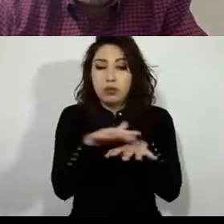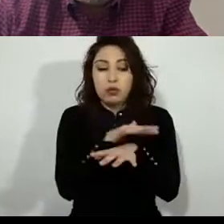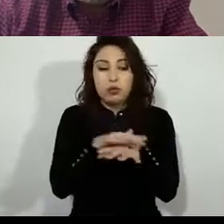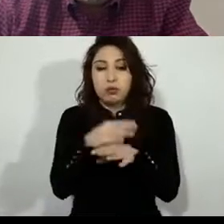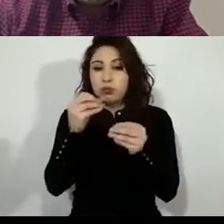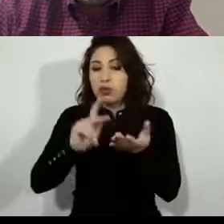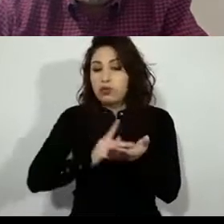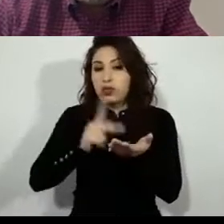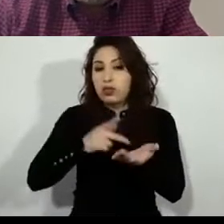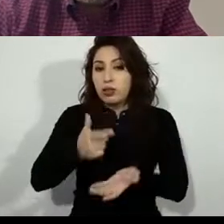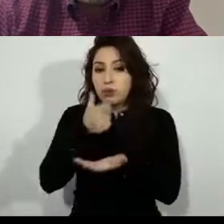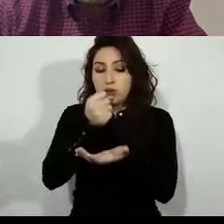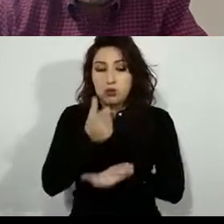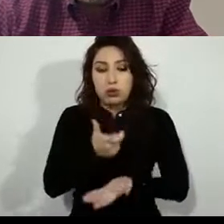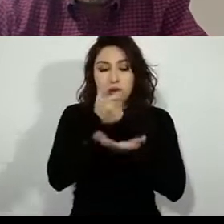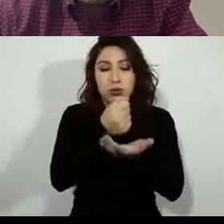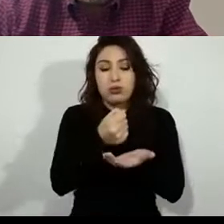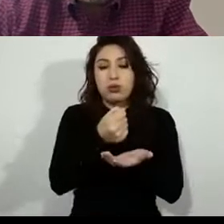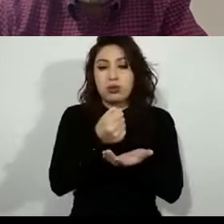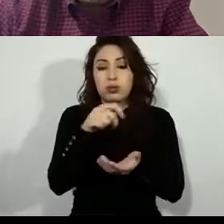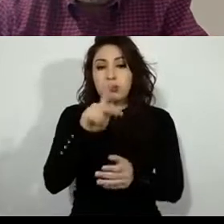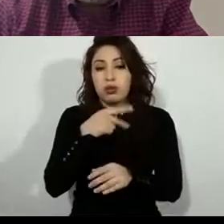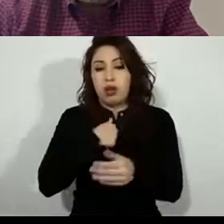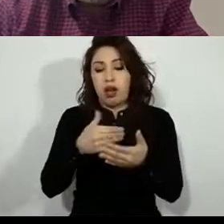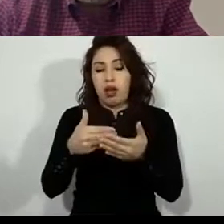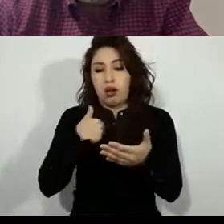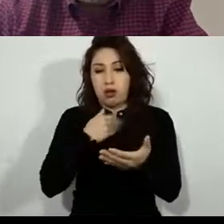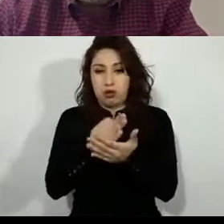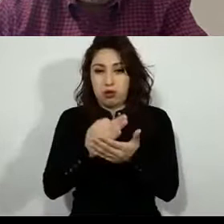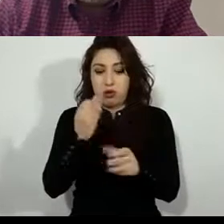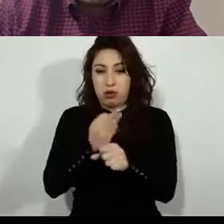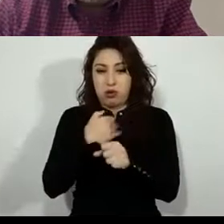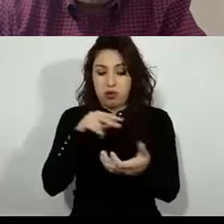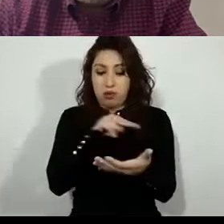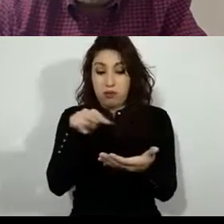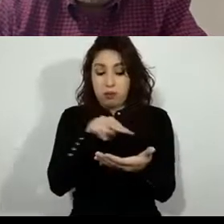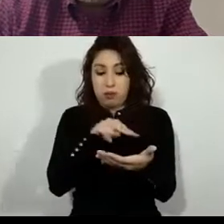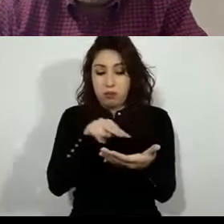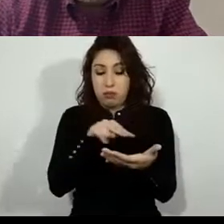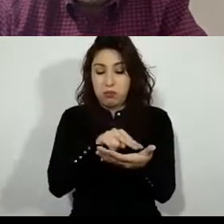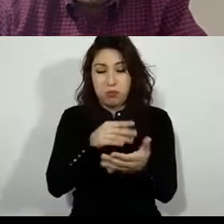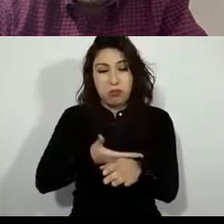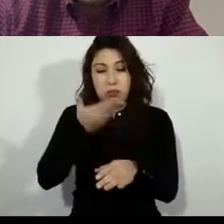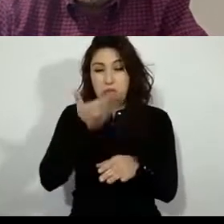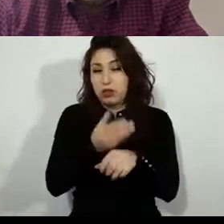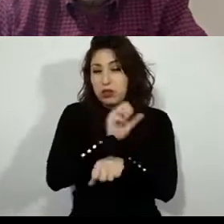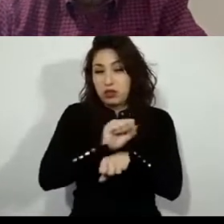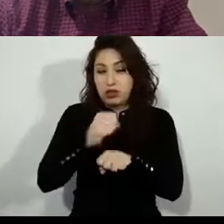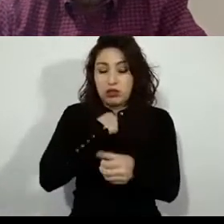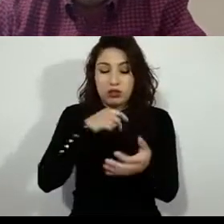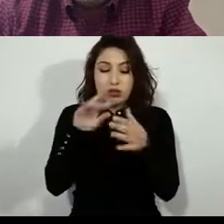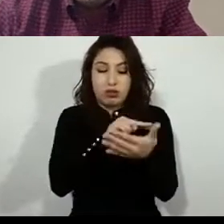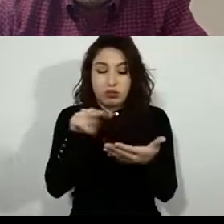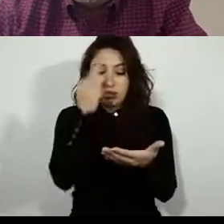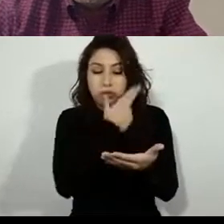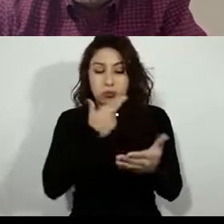entiendo por lo que he visto muy por encima, quiero ser sincero,